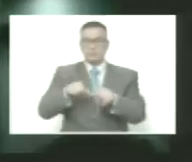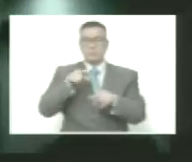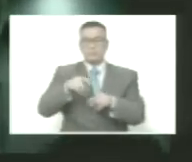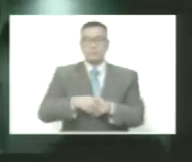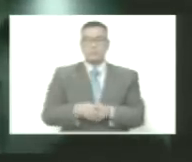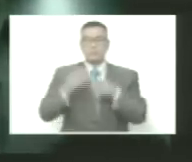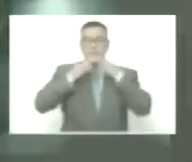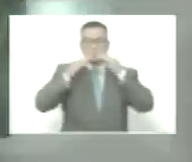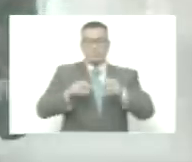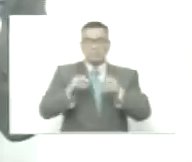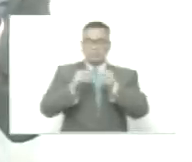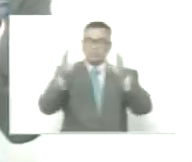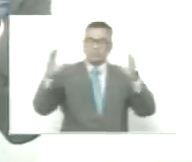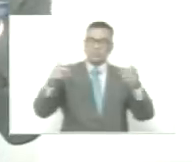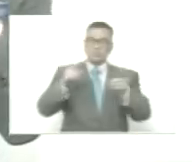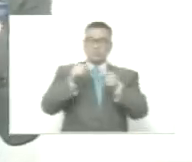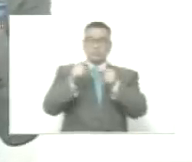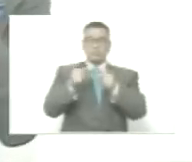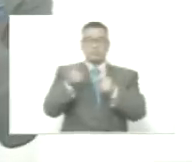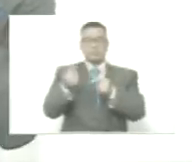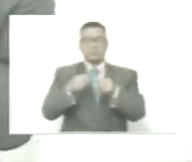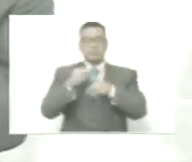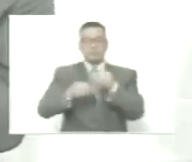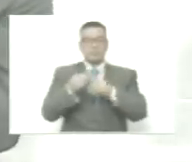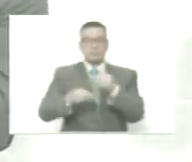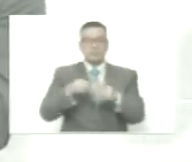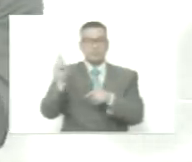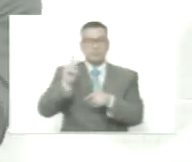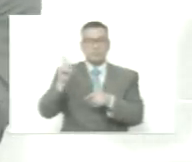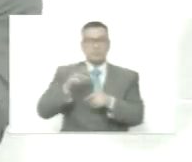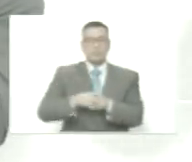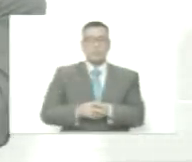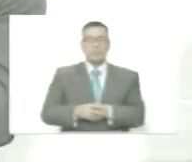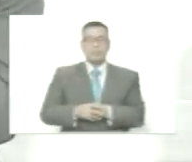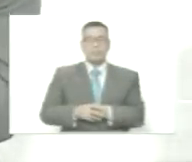el verdadero milagro económico ha sido Venezuela.